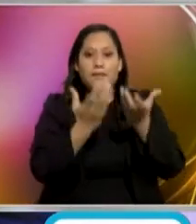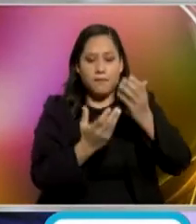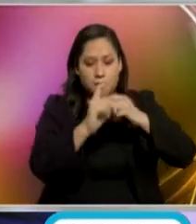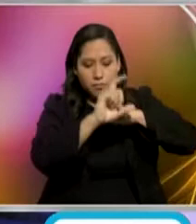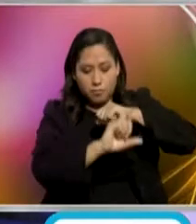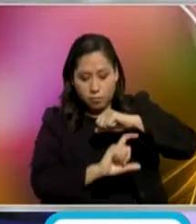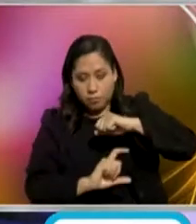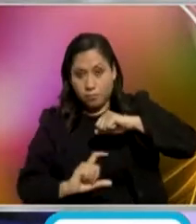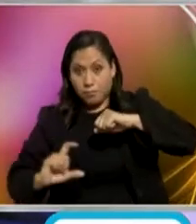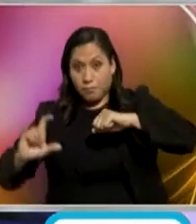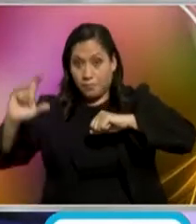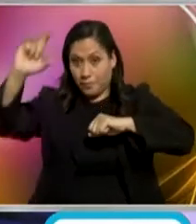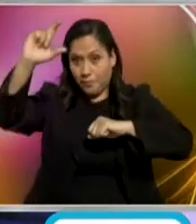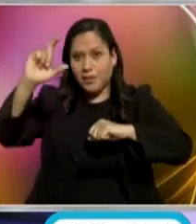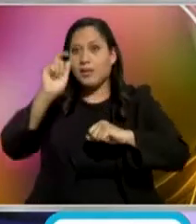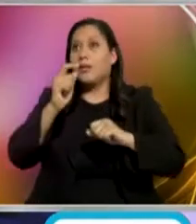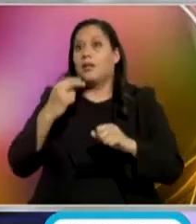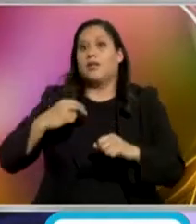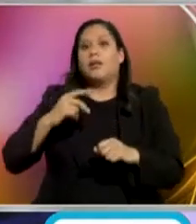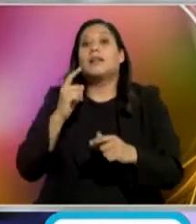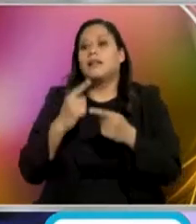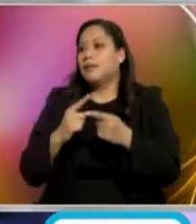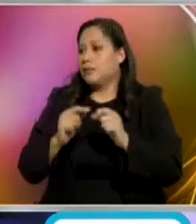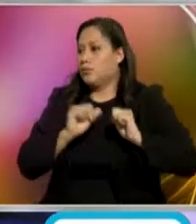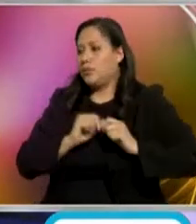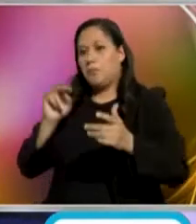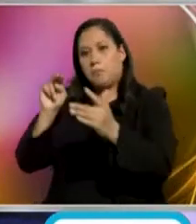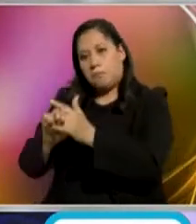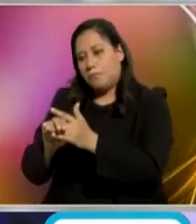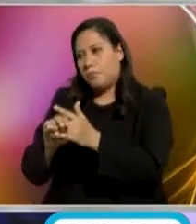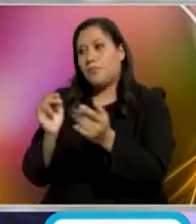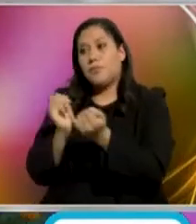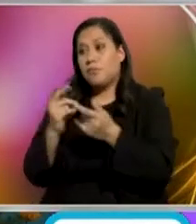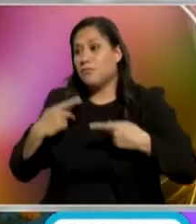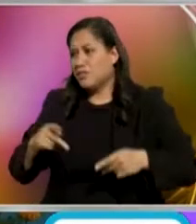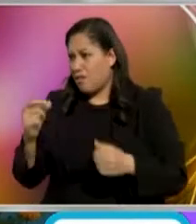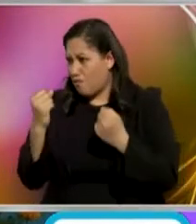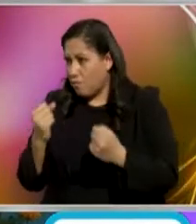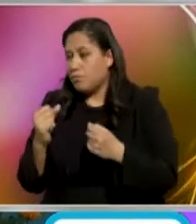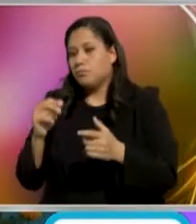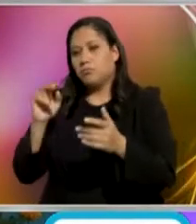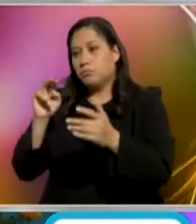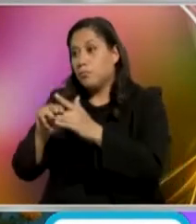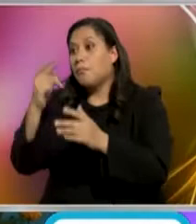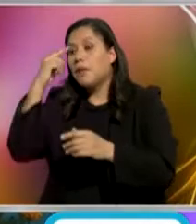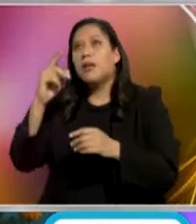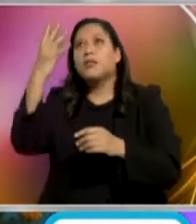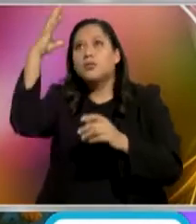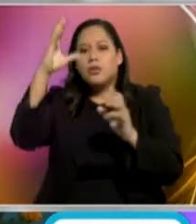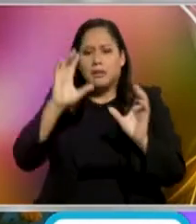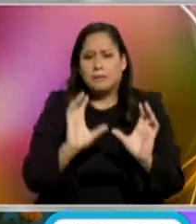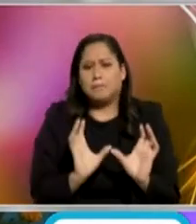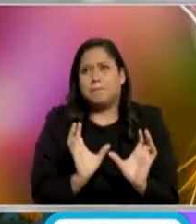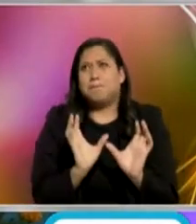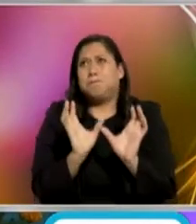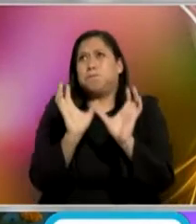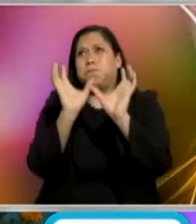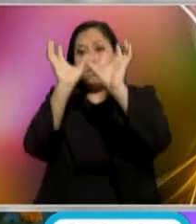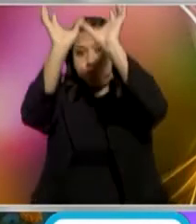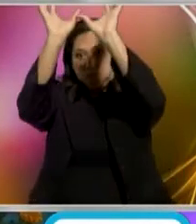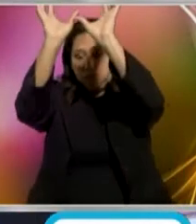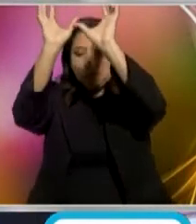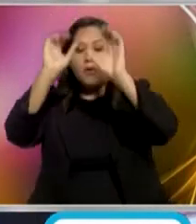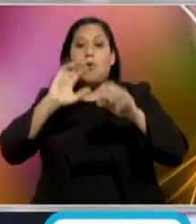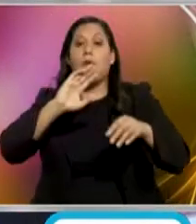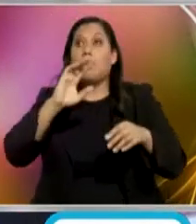no teníamos garantía de que volvía a subir, entonces había que sacrificar guerreros y gente fuerte para que ayudara al sol a poder volver a subir o se iba a acabar el mundo.